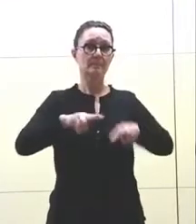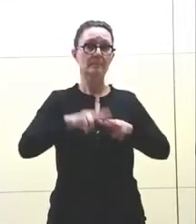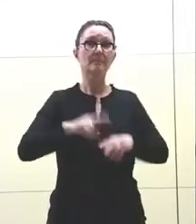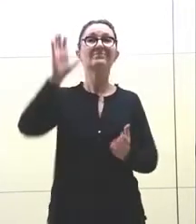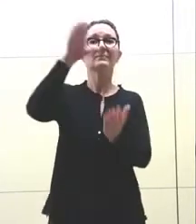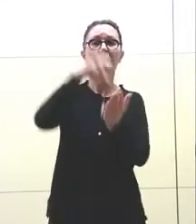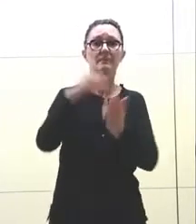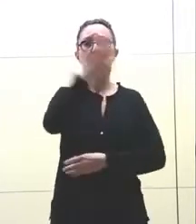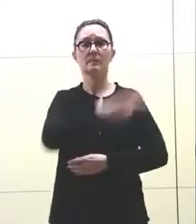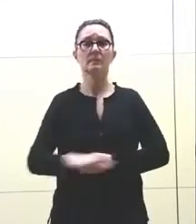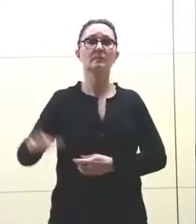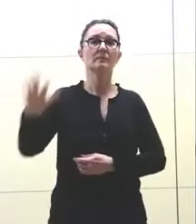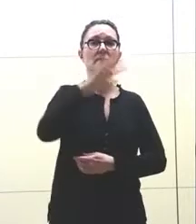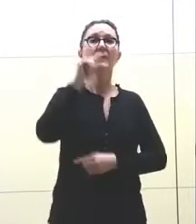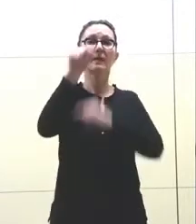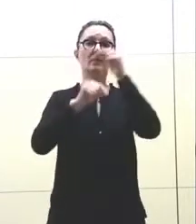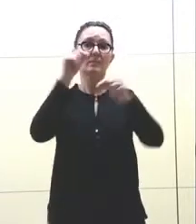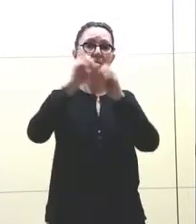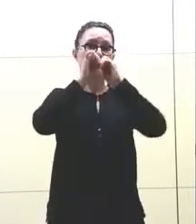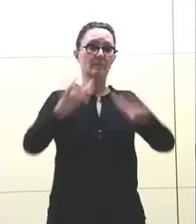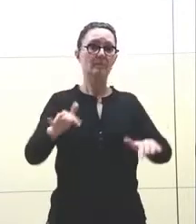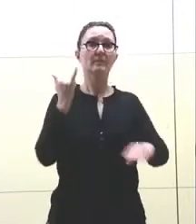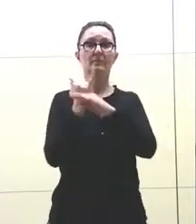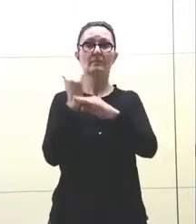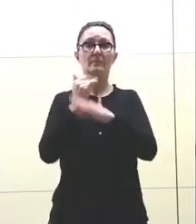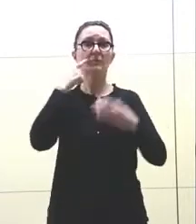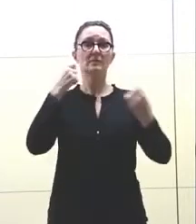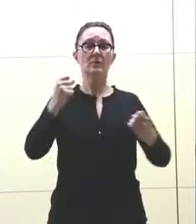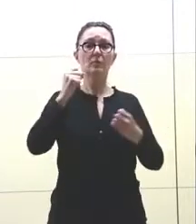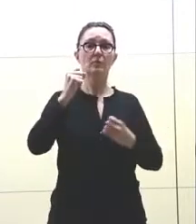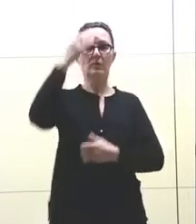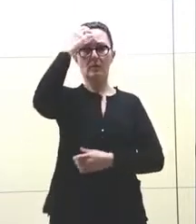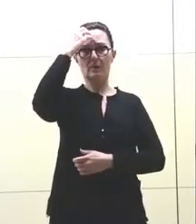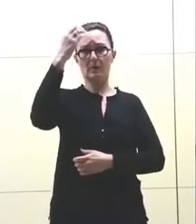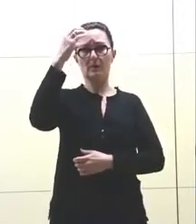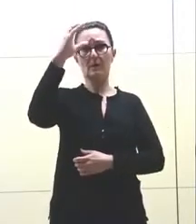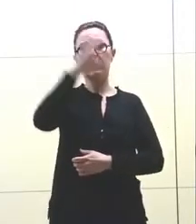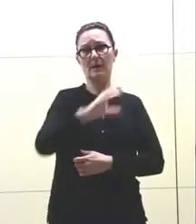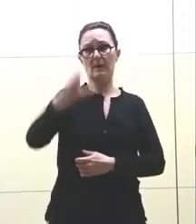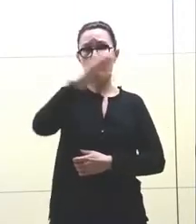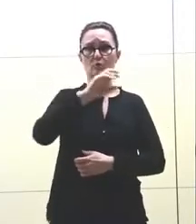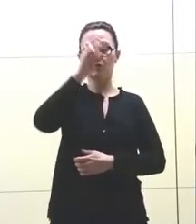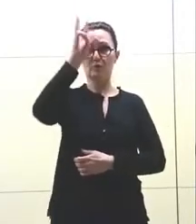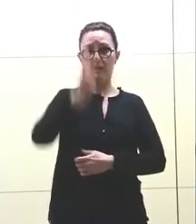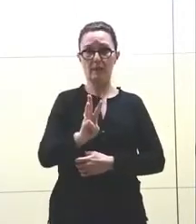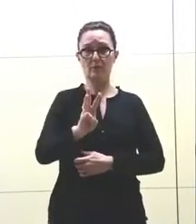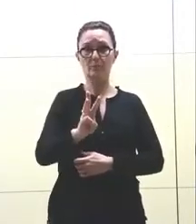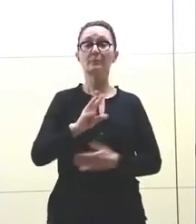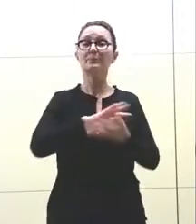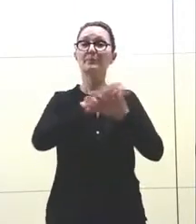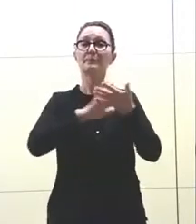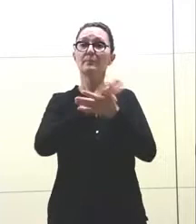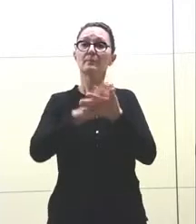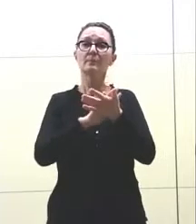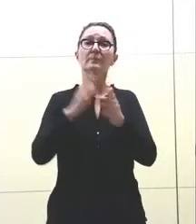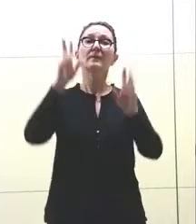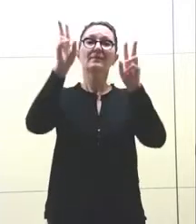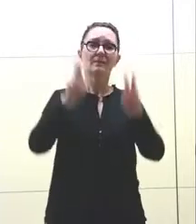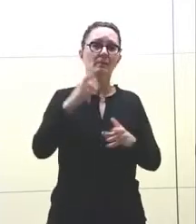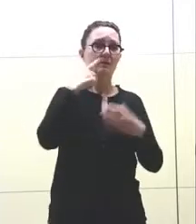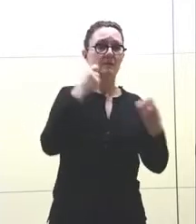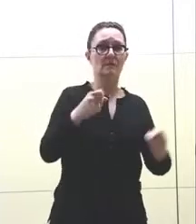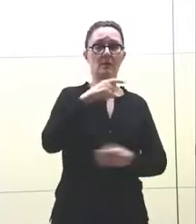Centro Nacional de Epidemiología del Instituto de Salud Carlos III, quien nos va a hablar de los aspectos sanitarios y